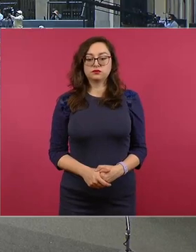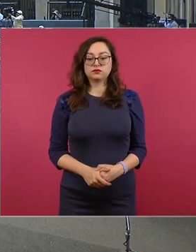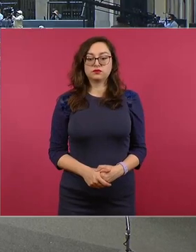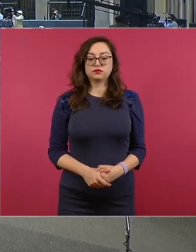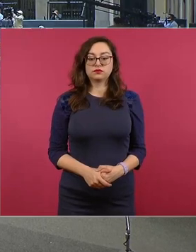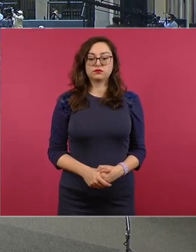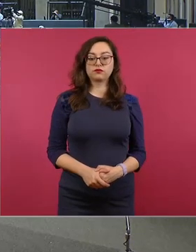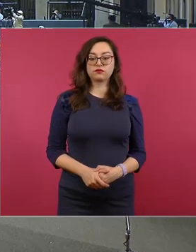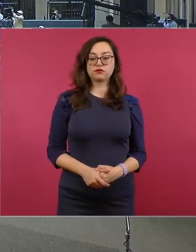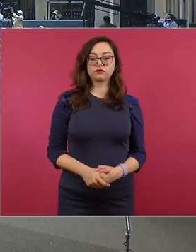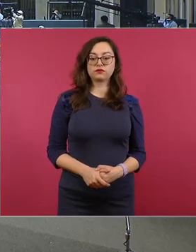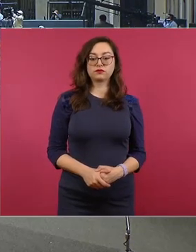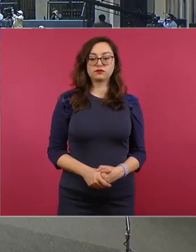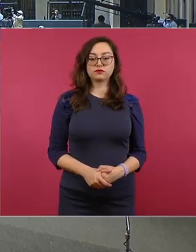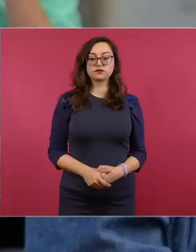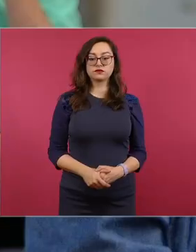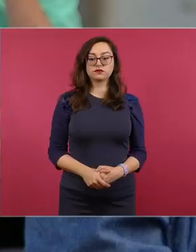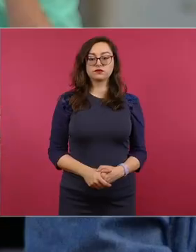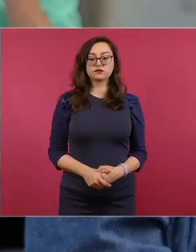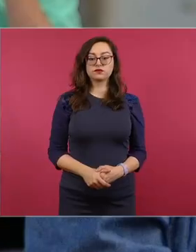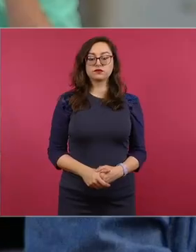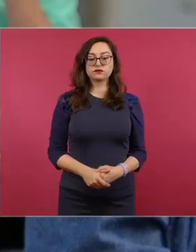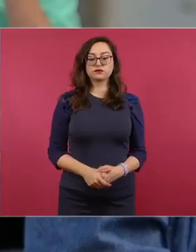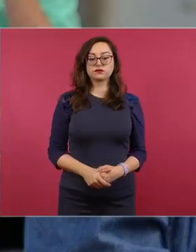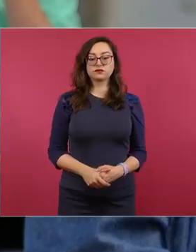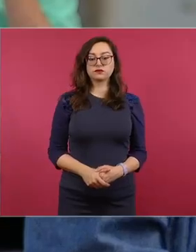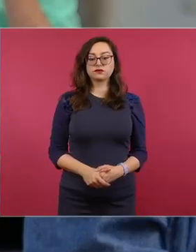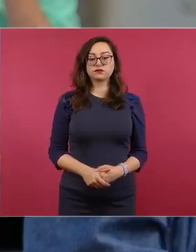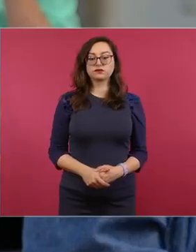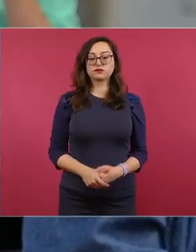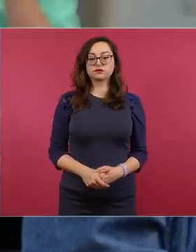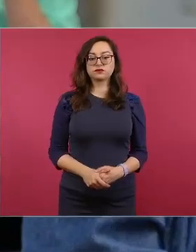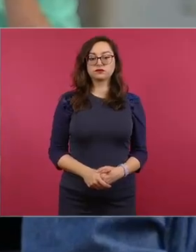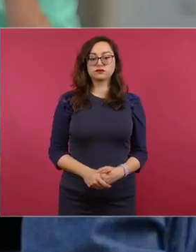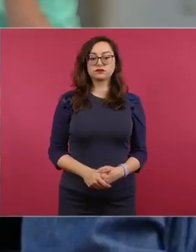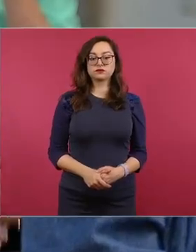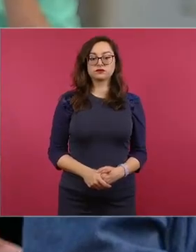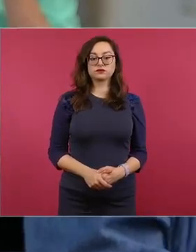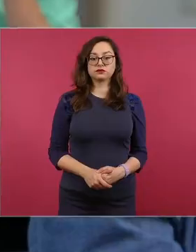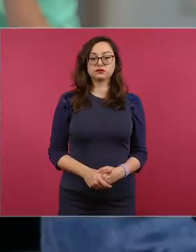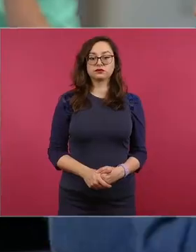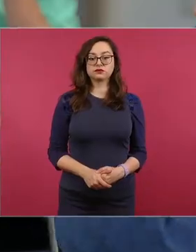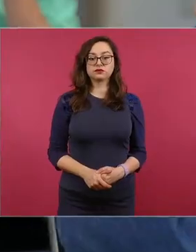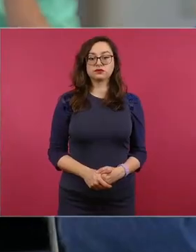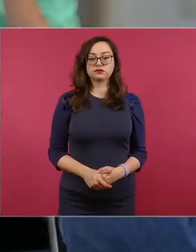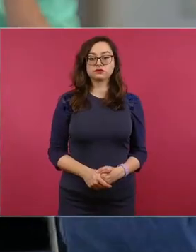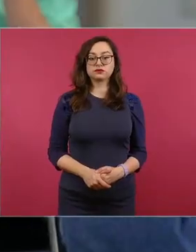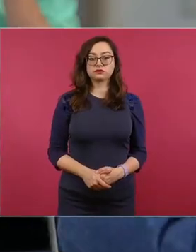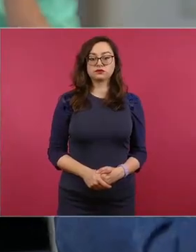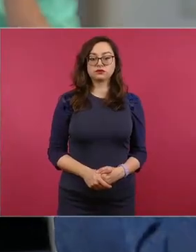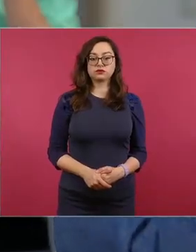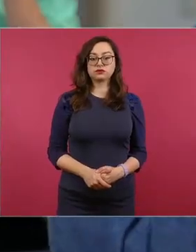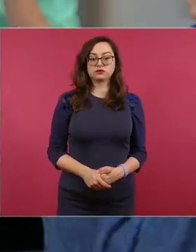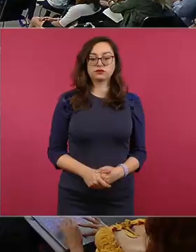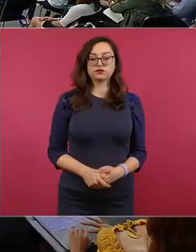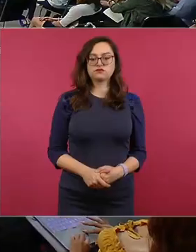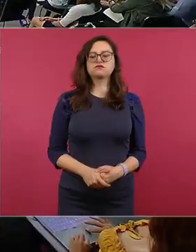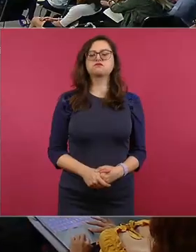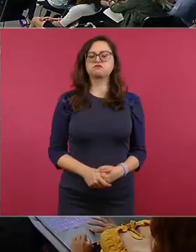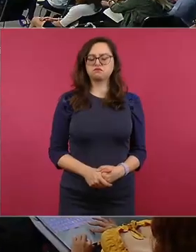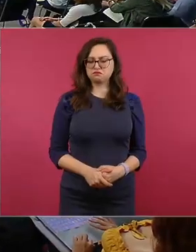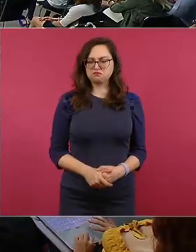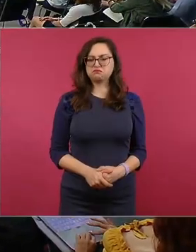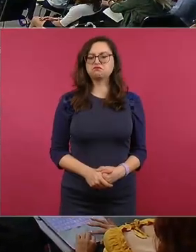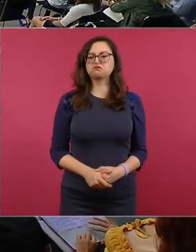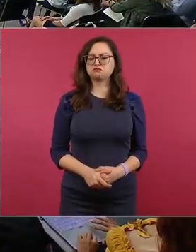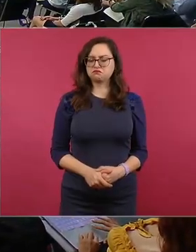su gobierno. Entonces, esto habla que fue un montaje o que ella quiere atacar al gobierno. Sí, pero eso